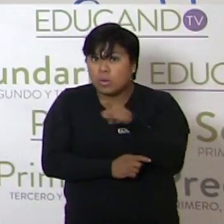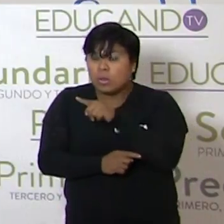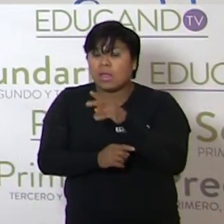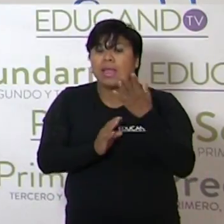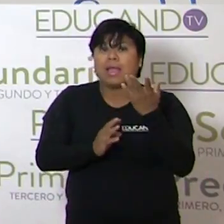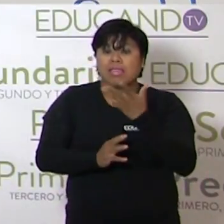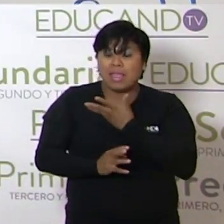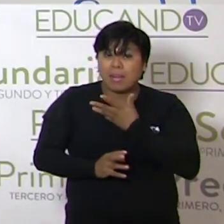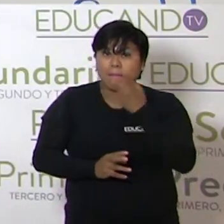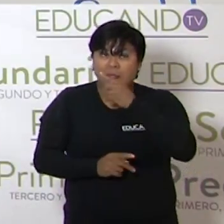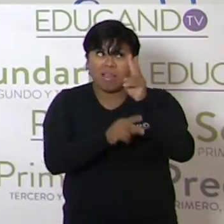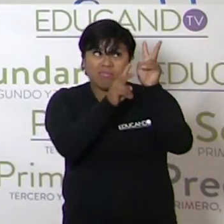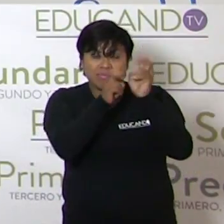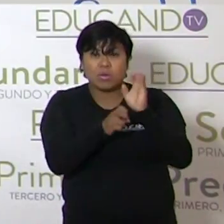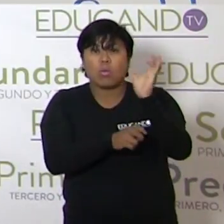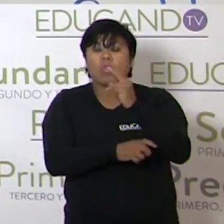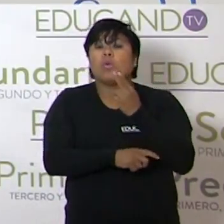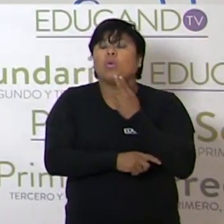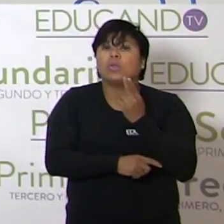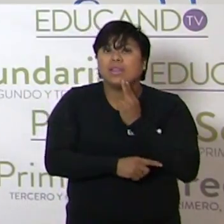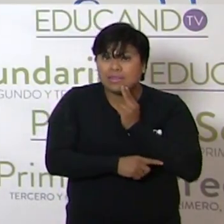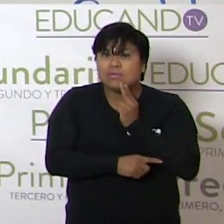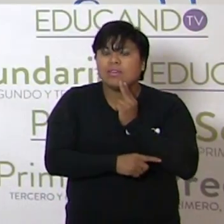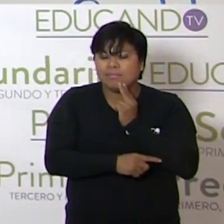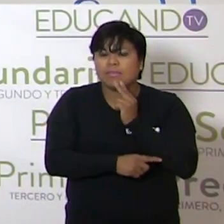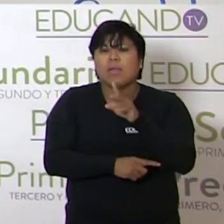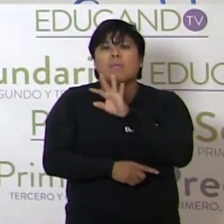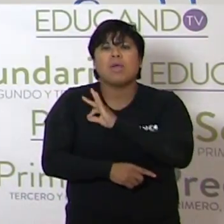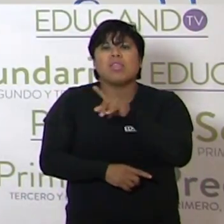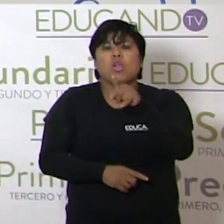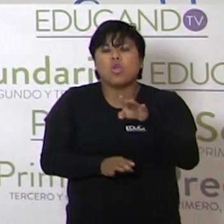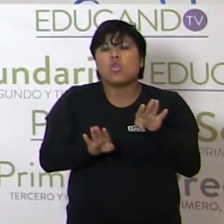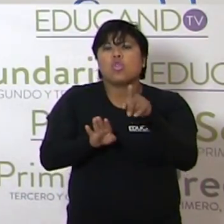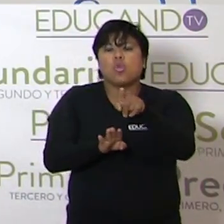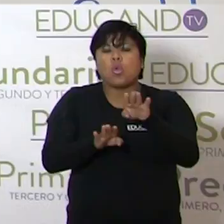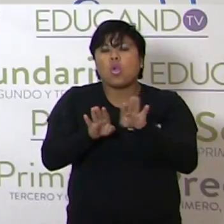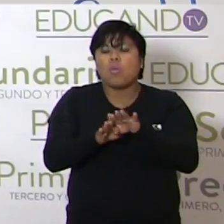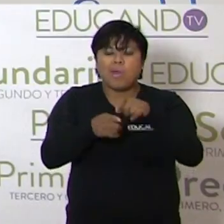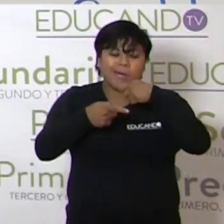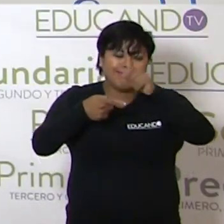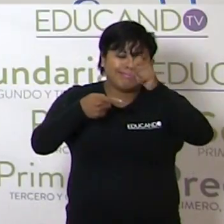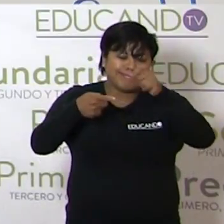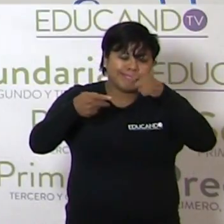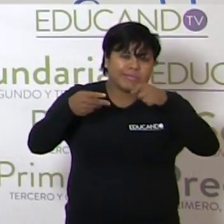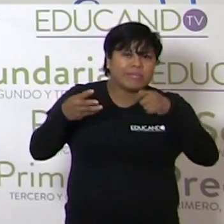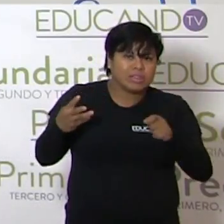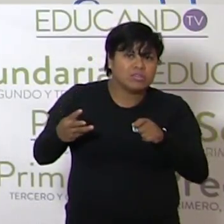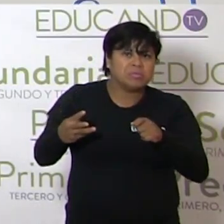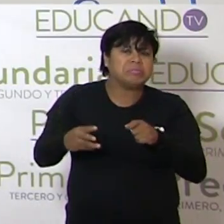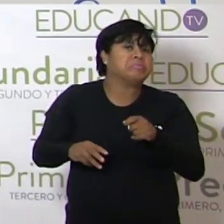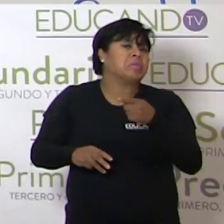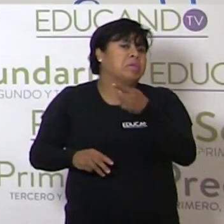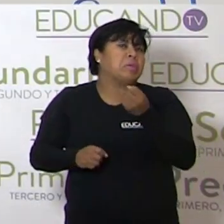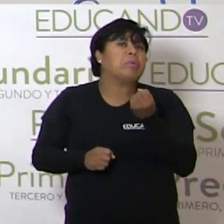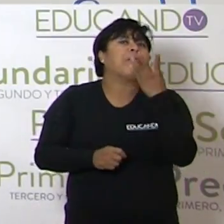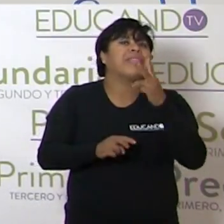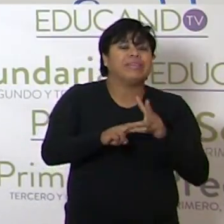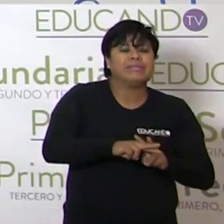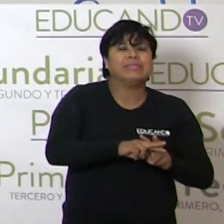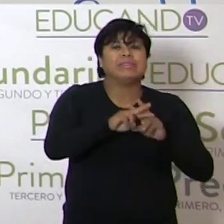aplicaciones y una vez que las utilizan, las califican o las ponderan o les ponen ahí cuántas